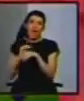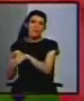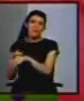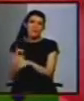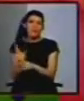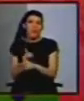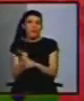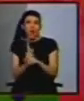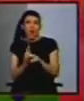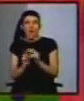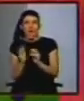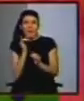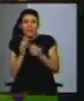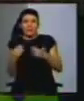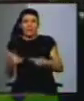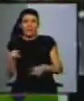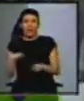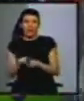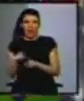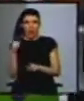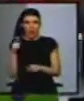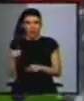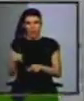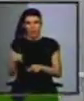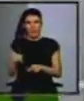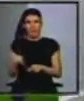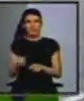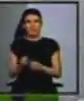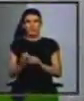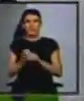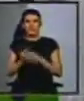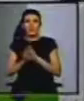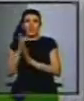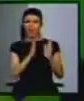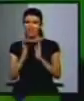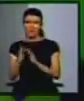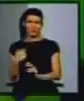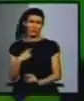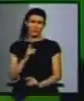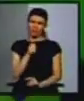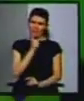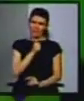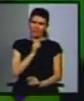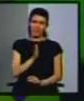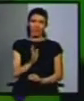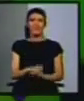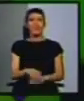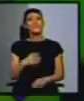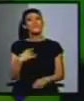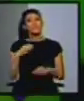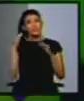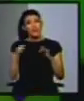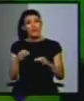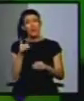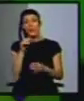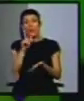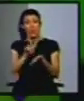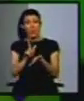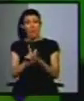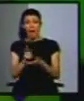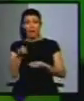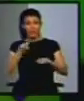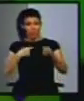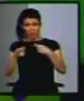emergencias como la que este jueves esparció el temor por Providencia. A lo concreto, que fíjense que debe ser el único lugar